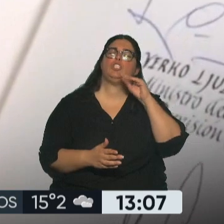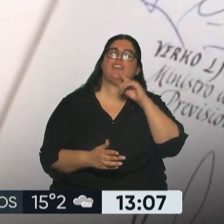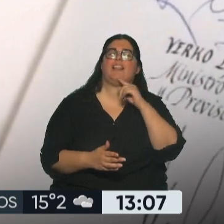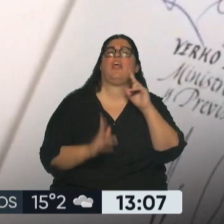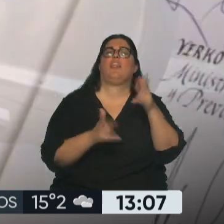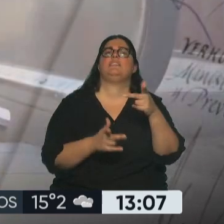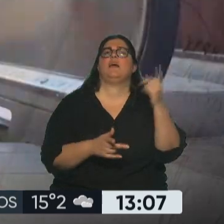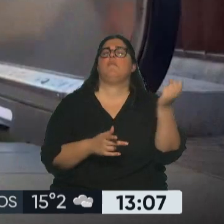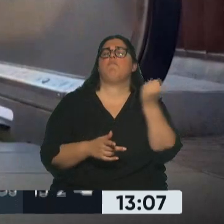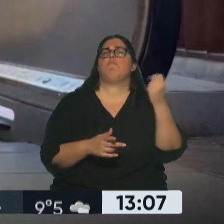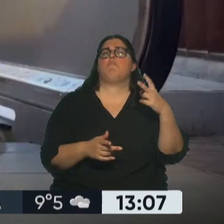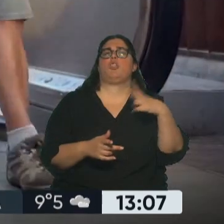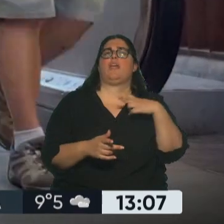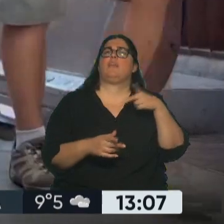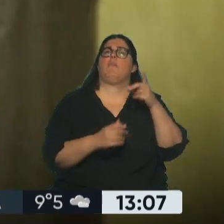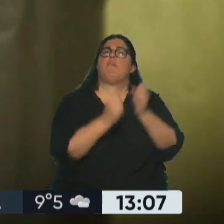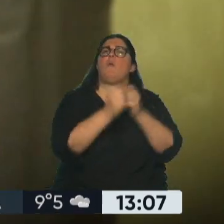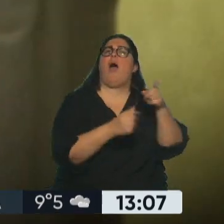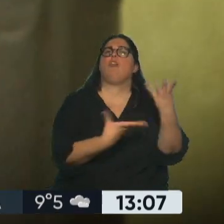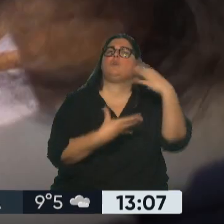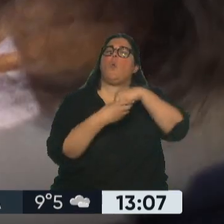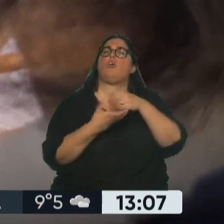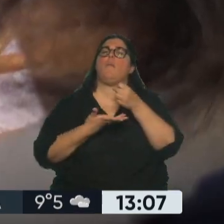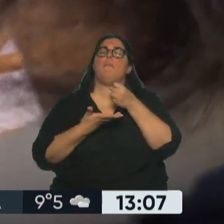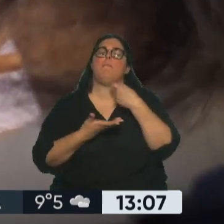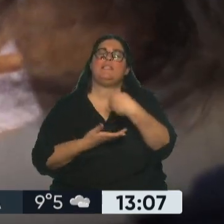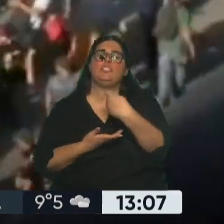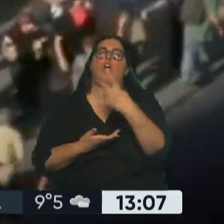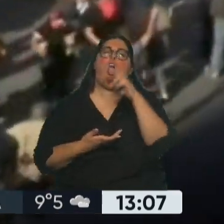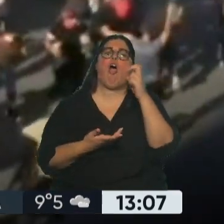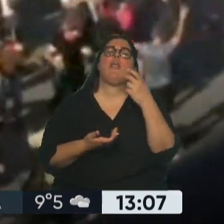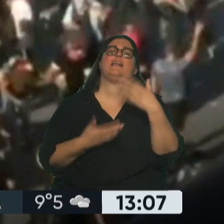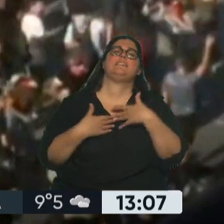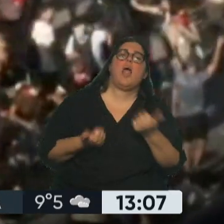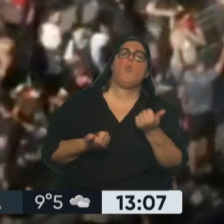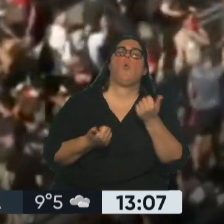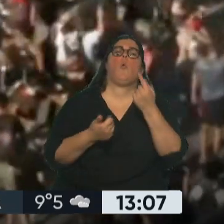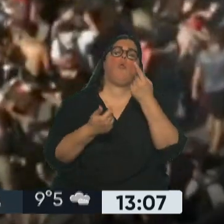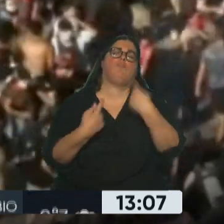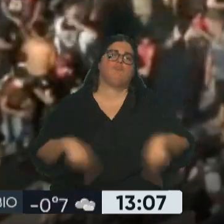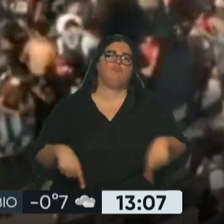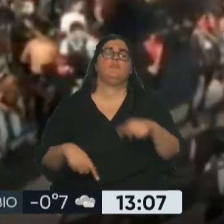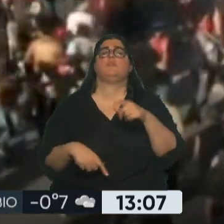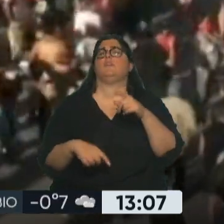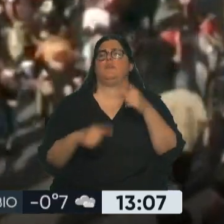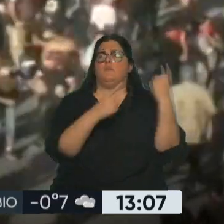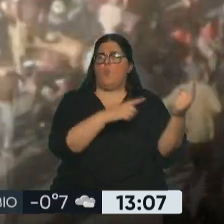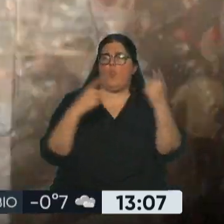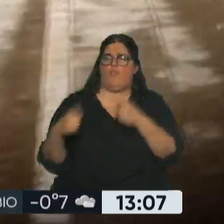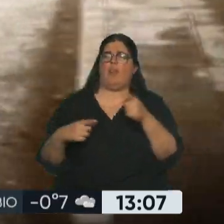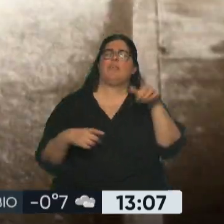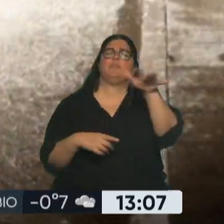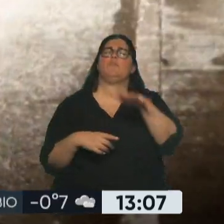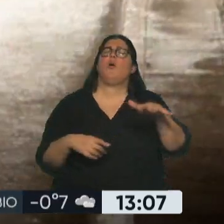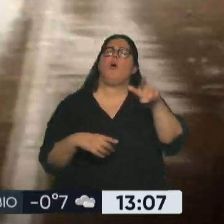rol preponderante en el sistema de pensiones, la salud y la educación, lejos de las demandas sociales reclamadas en las